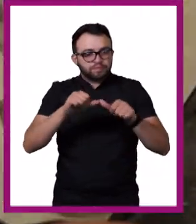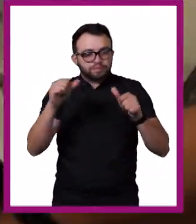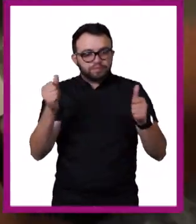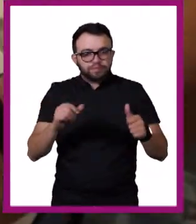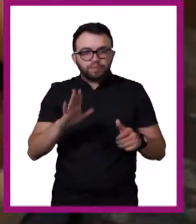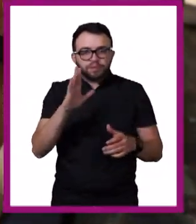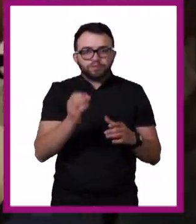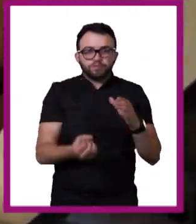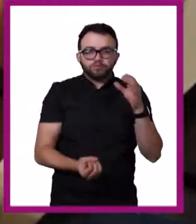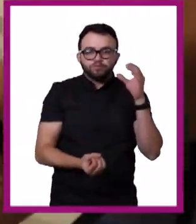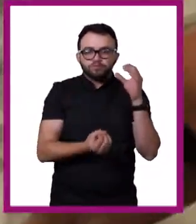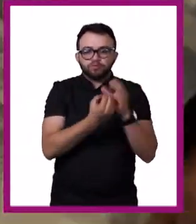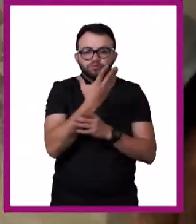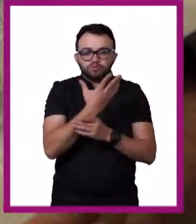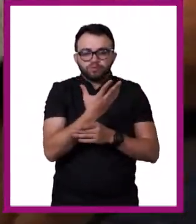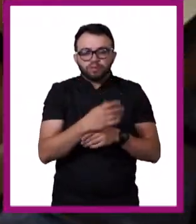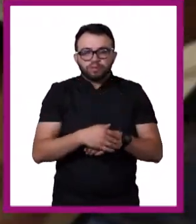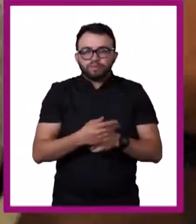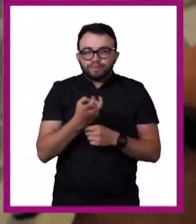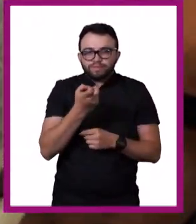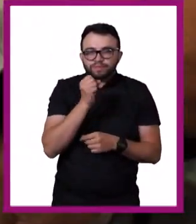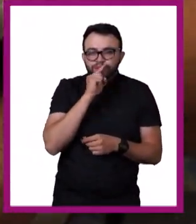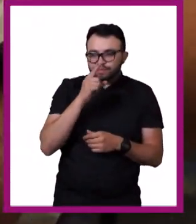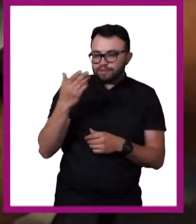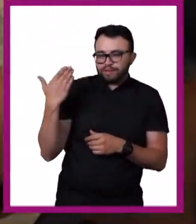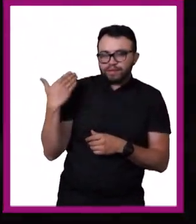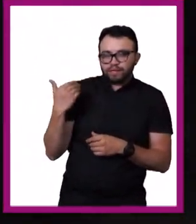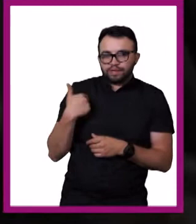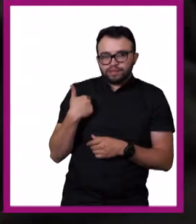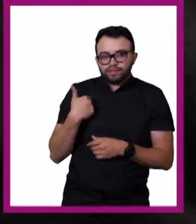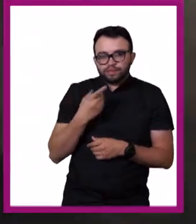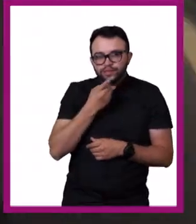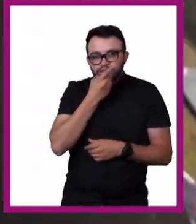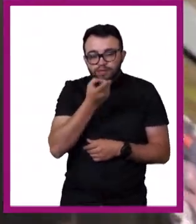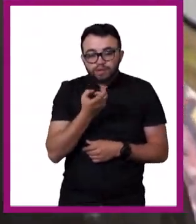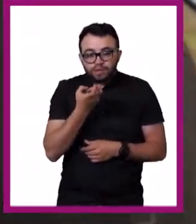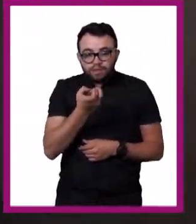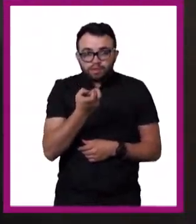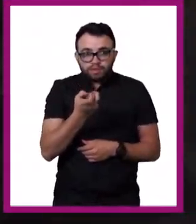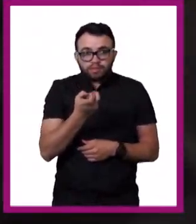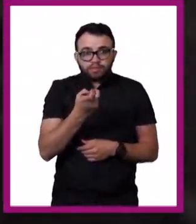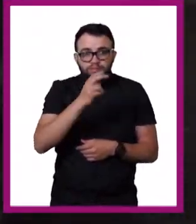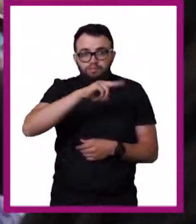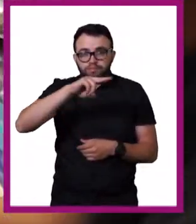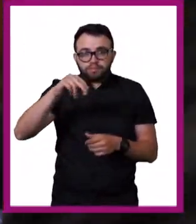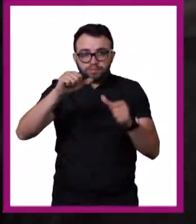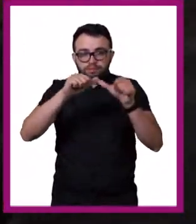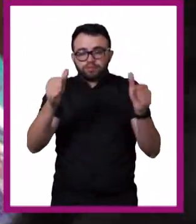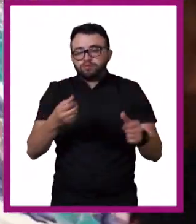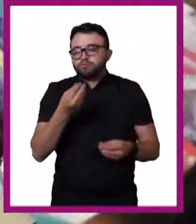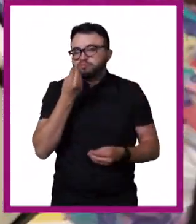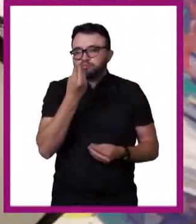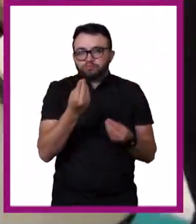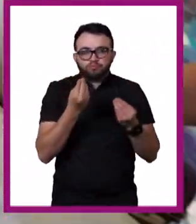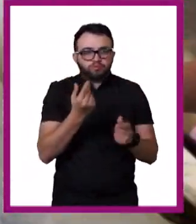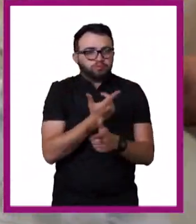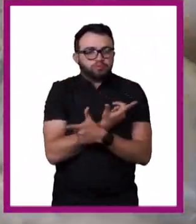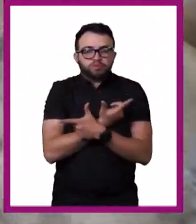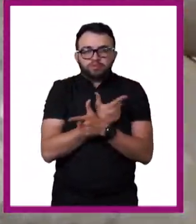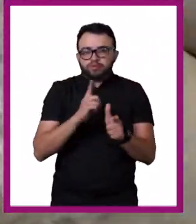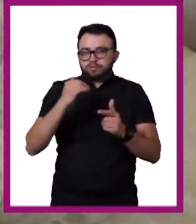¿cómo puedo decirlo? Nueva. Claro, es lo que nos decía hace rato, de que esto es de mucha libertad. Uh-huh. Exacto. Sí.